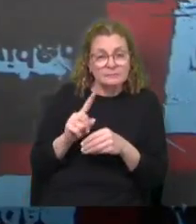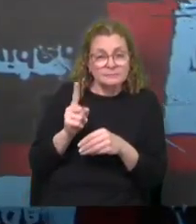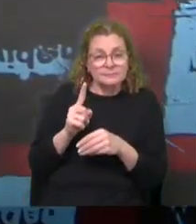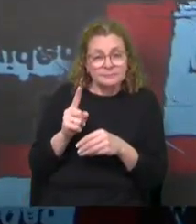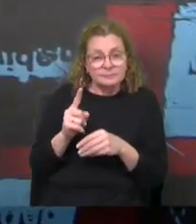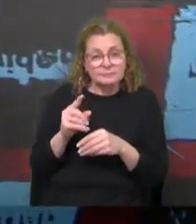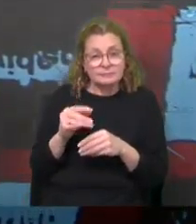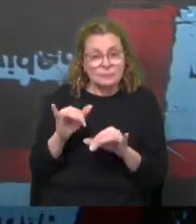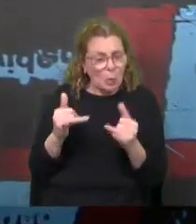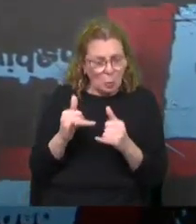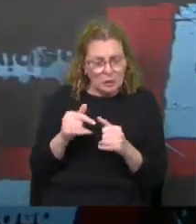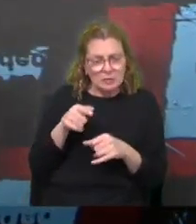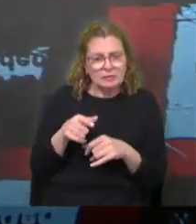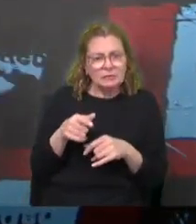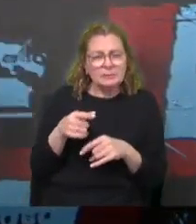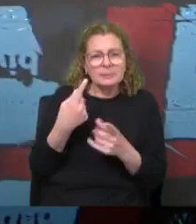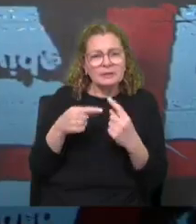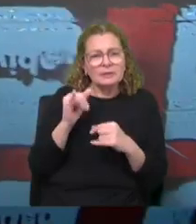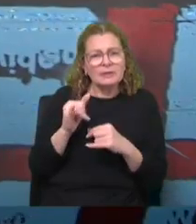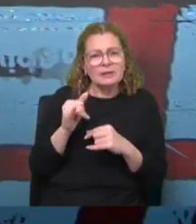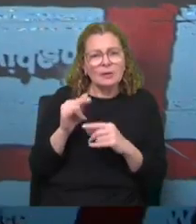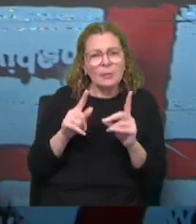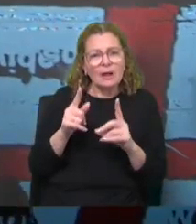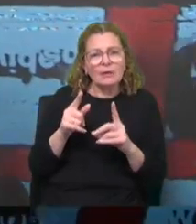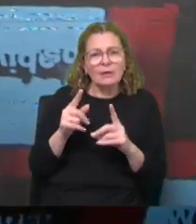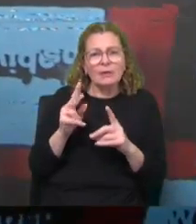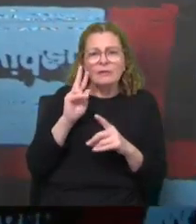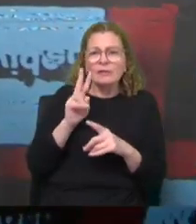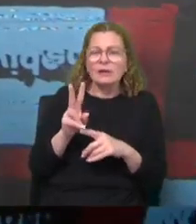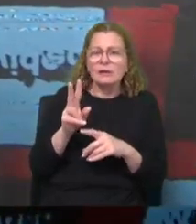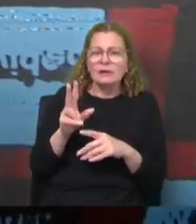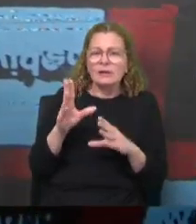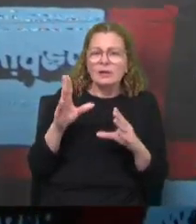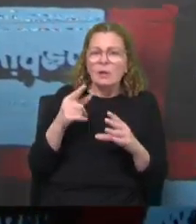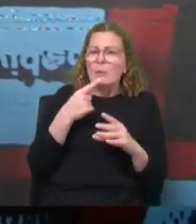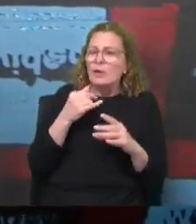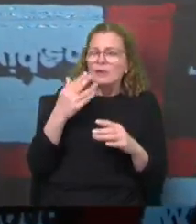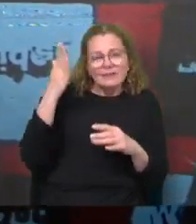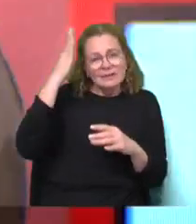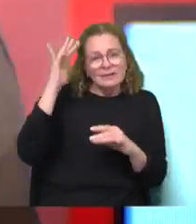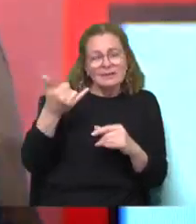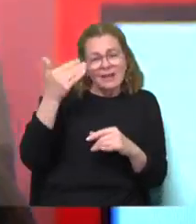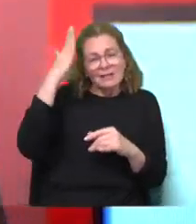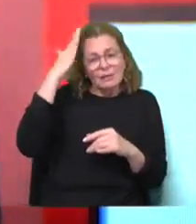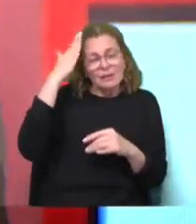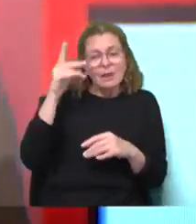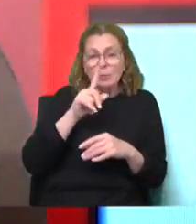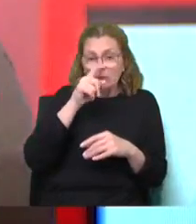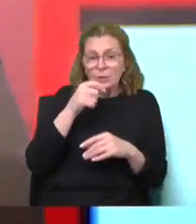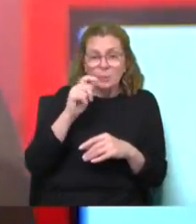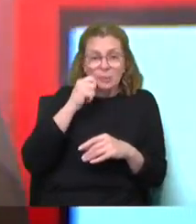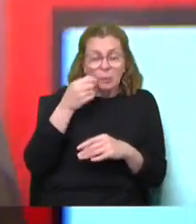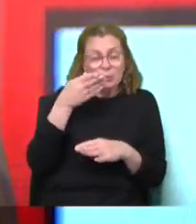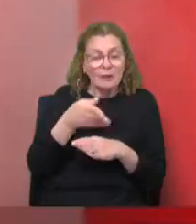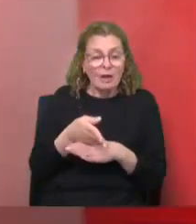jugar a juegos de caja, ni juegos de rol, ni nada, pero ya se vuelve como una actividad así como si quieras la noche de la nostalgia. O sea, sabés que está en Montevideo Comics y hay mucha gente que va